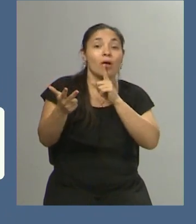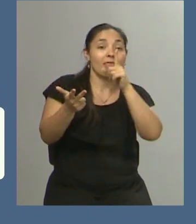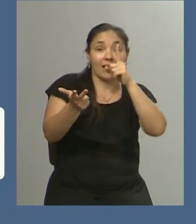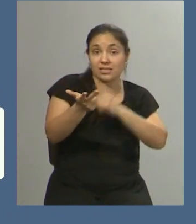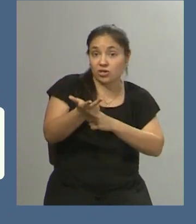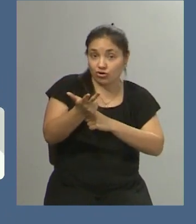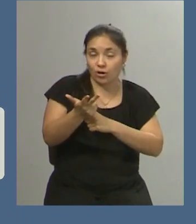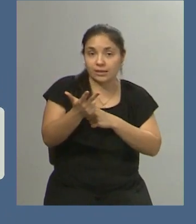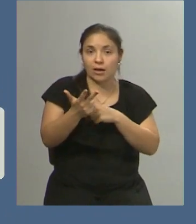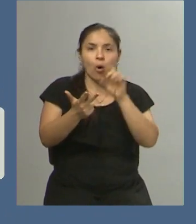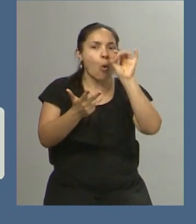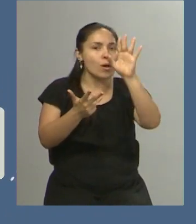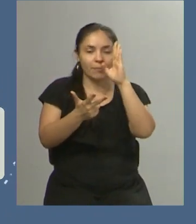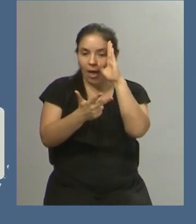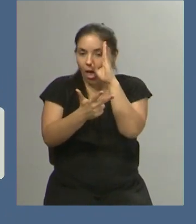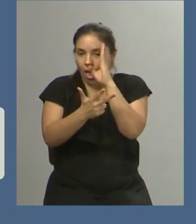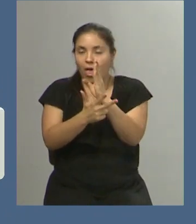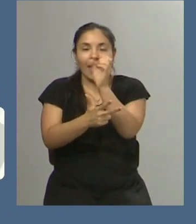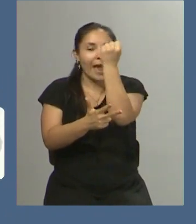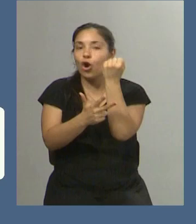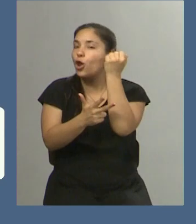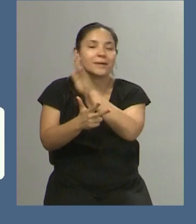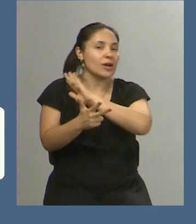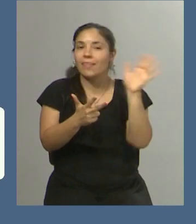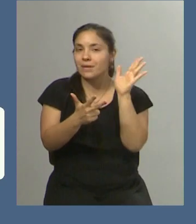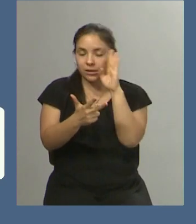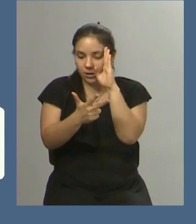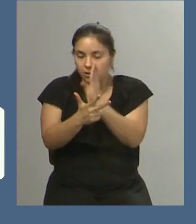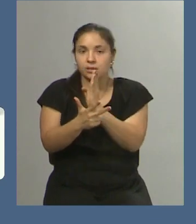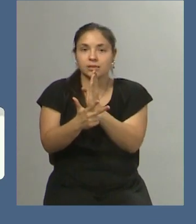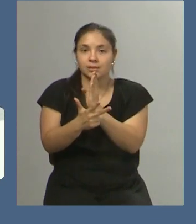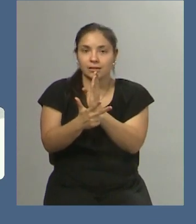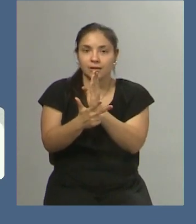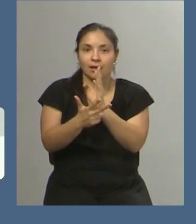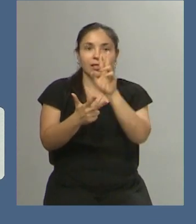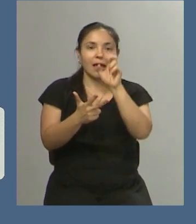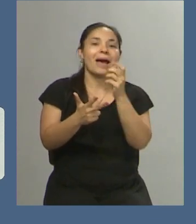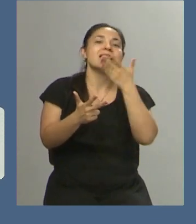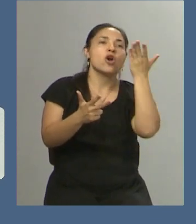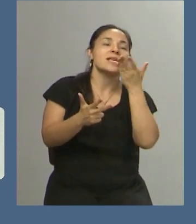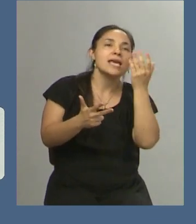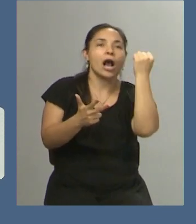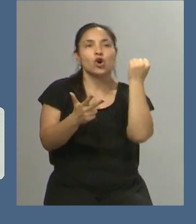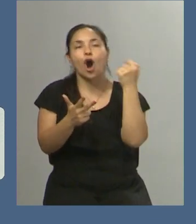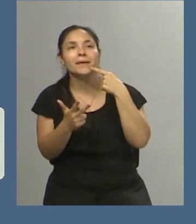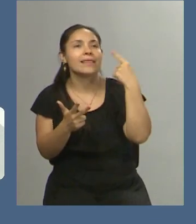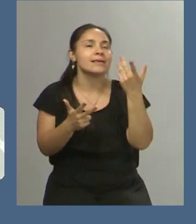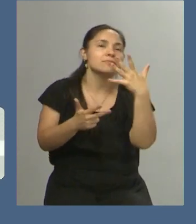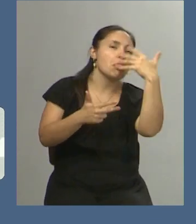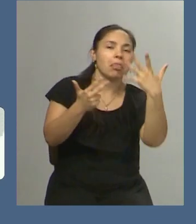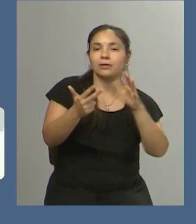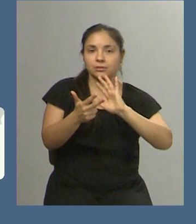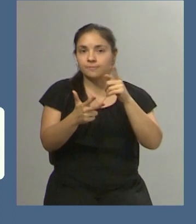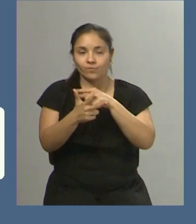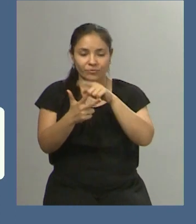que contemplan solamente lo económico, claro, basándote en lo que la teoría económica te diga que es lo que tenés que hacer,